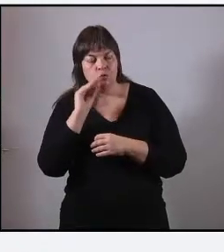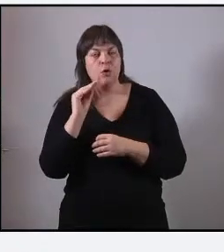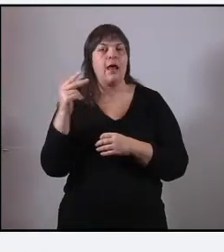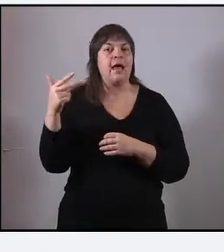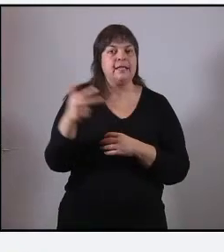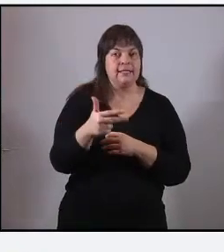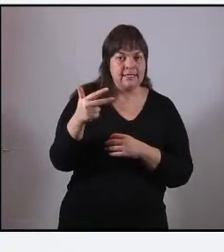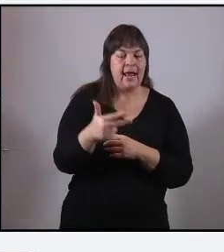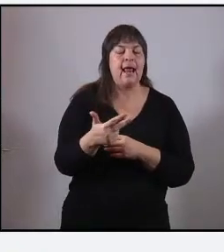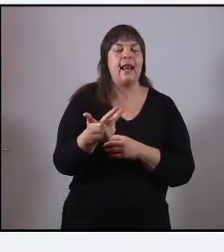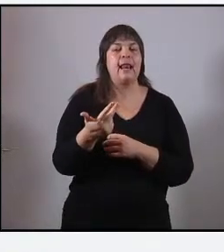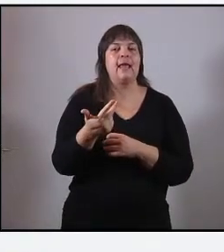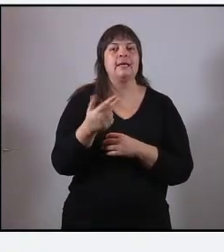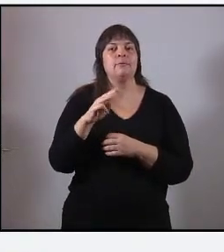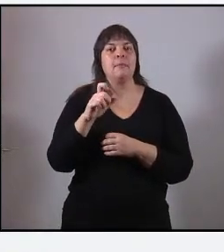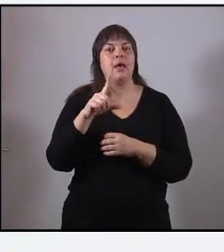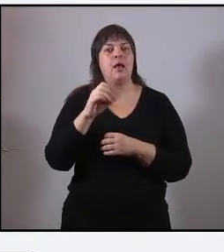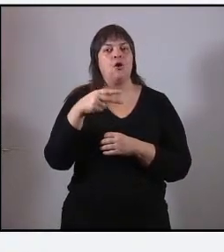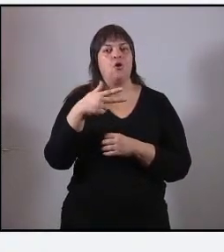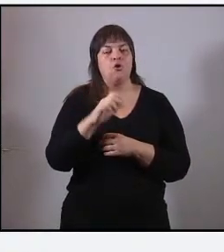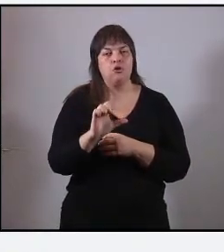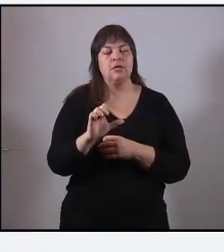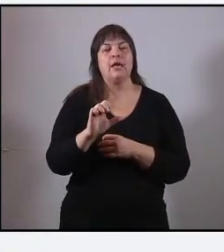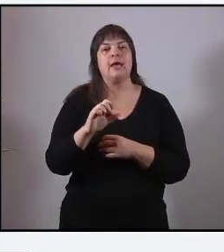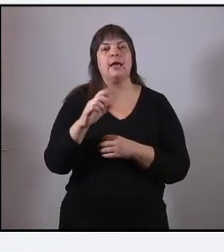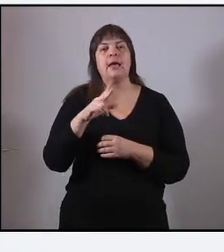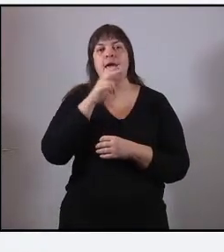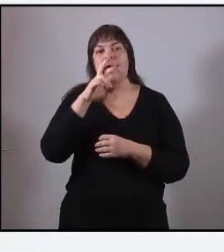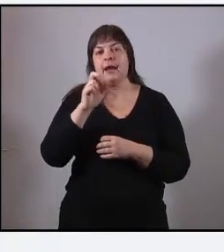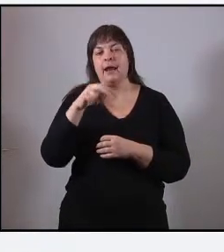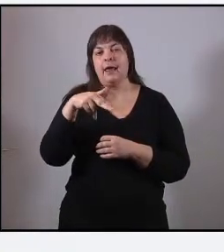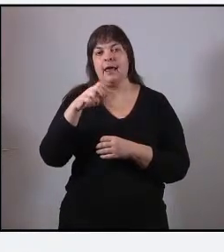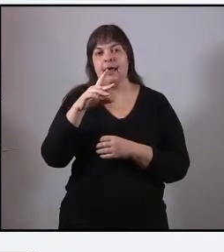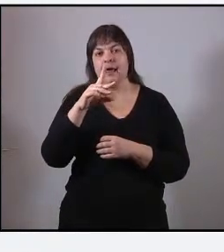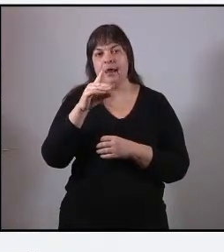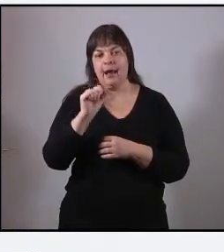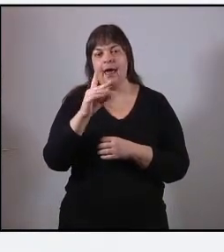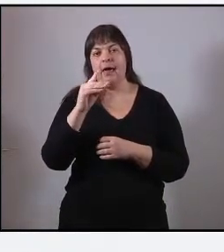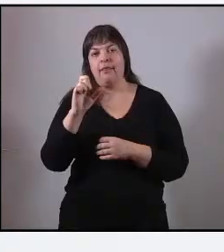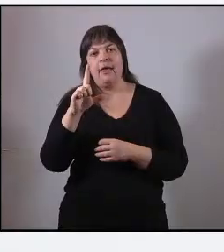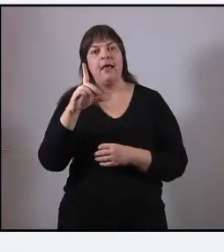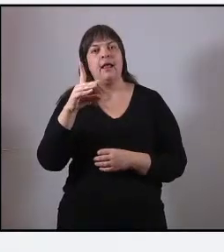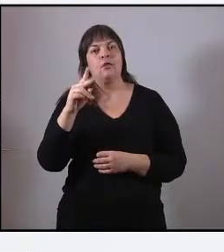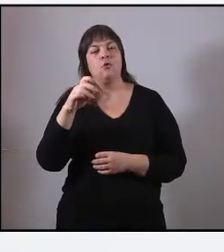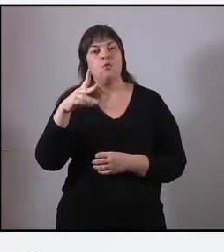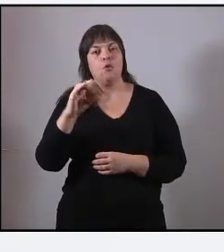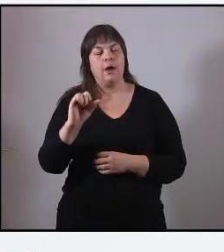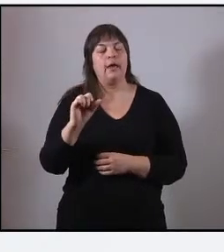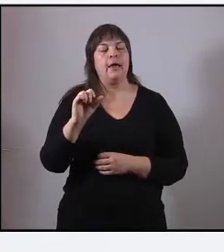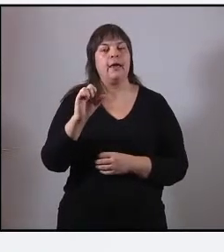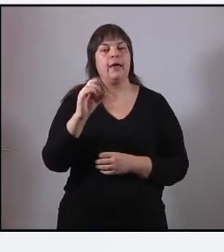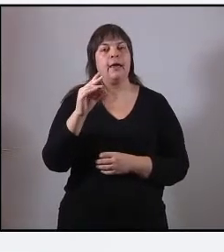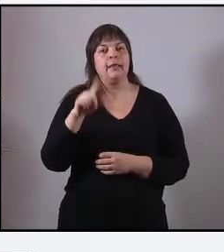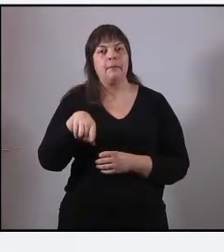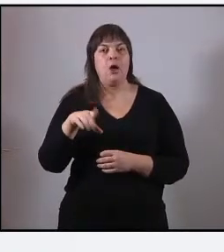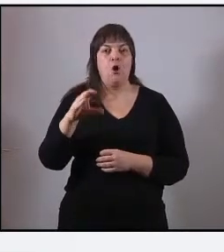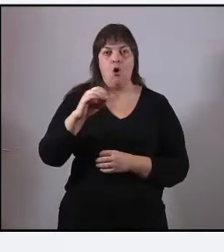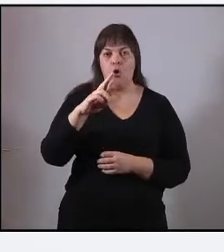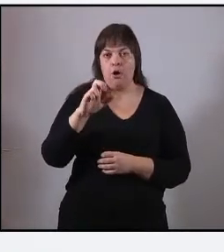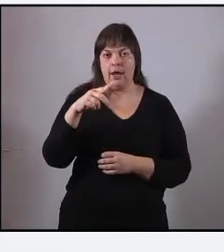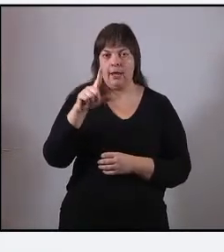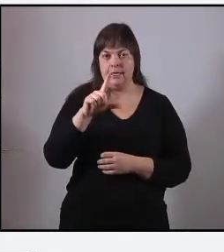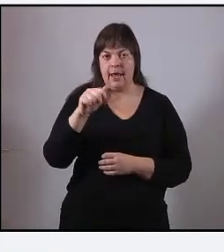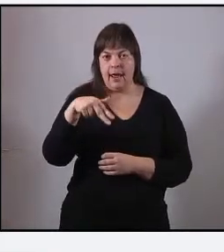Cheles, Peloche en Herrera del Duque, Costa Dulce en Orellana la Vieja. También vamos a actuar